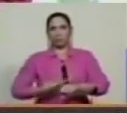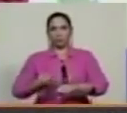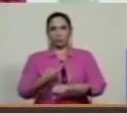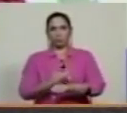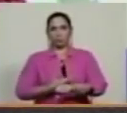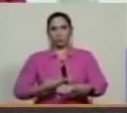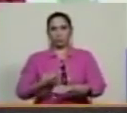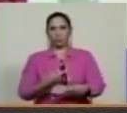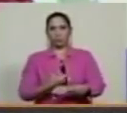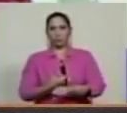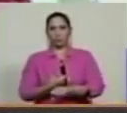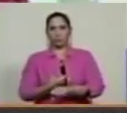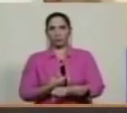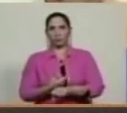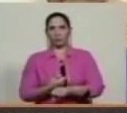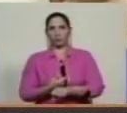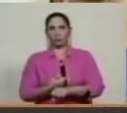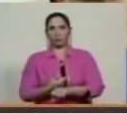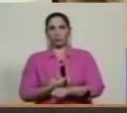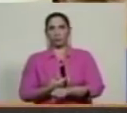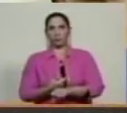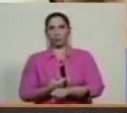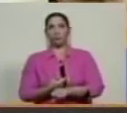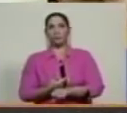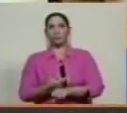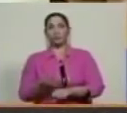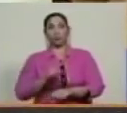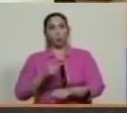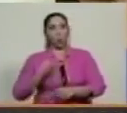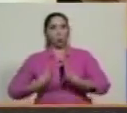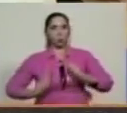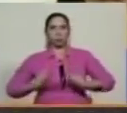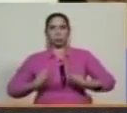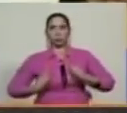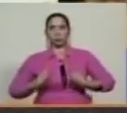¿ves? Entonces no nos desesperemos, hermano.